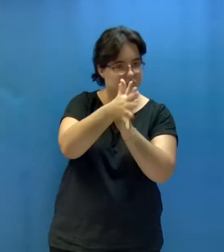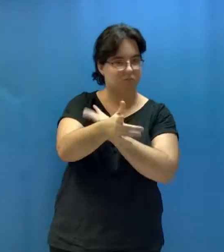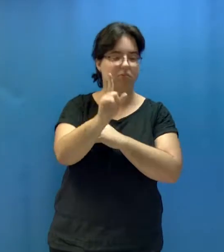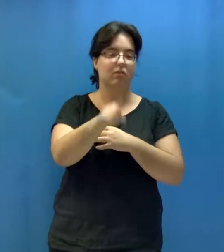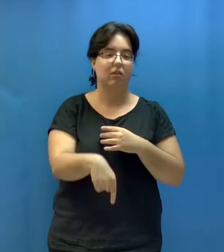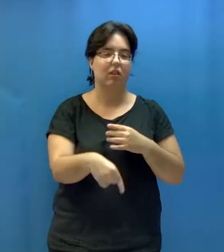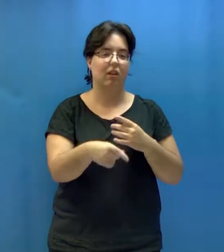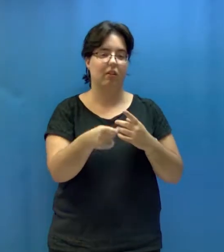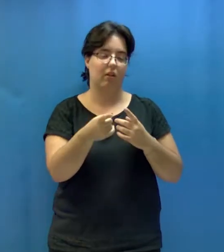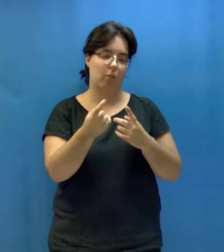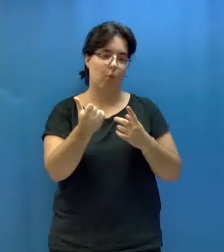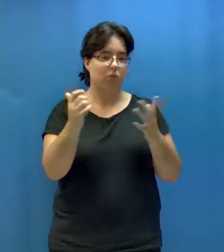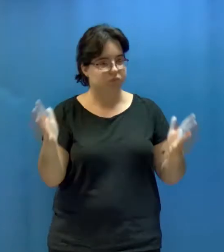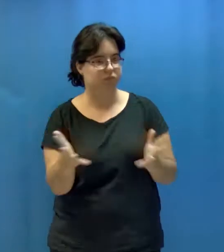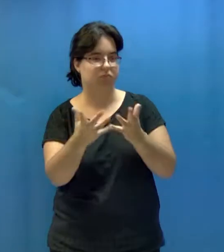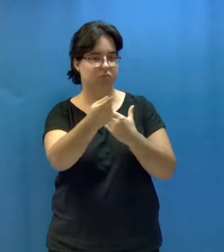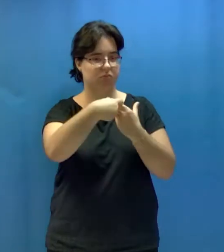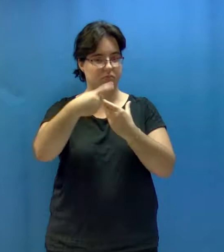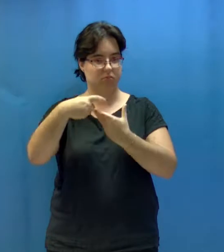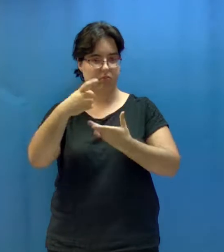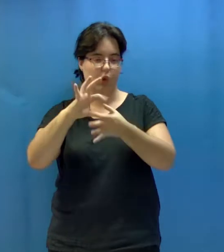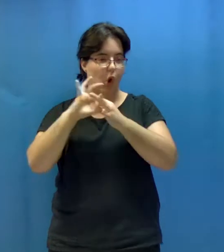como el fomento de voluntariado y la solidaridad